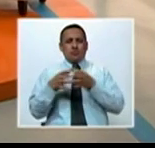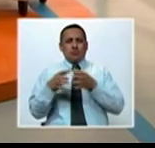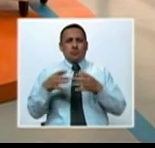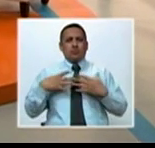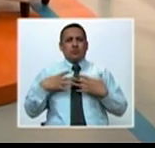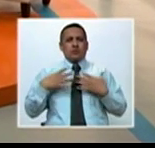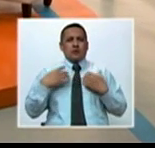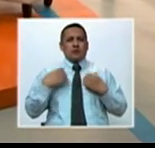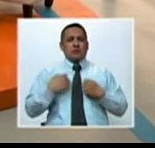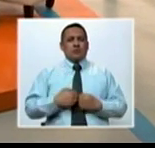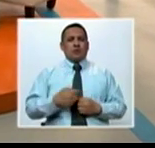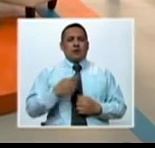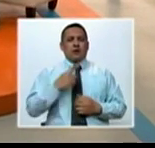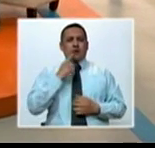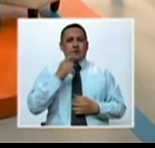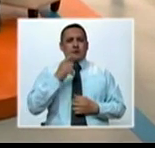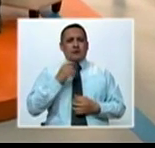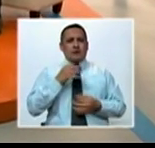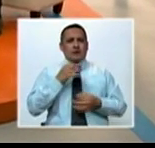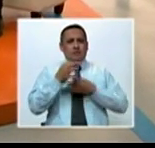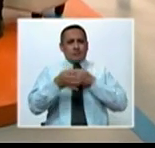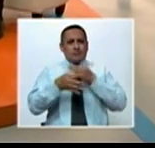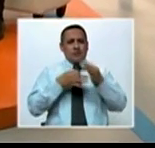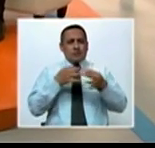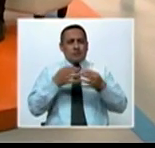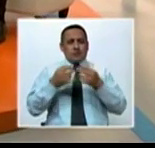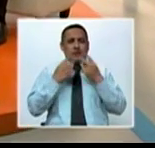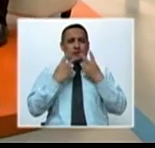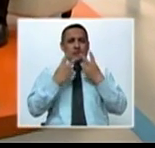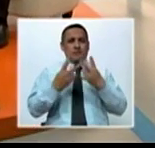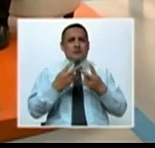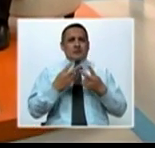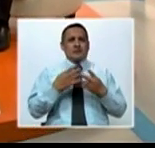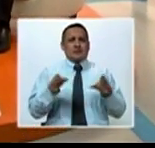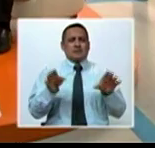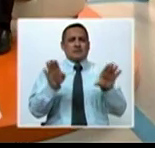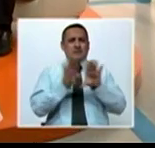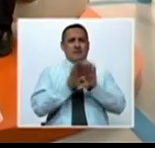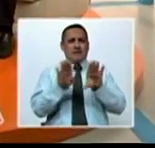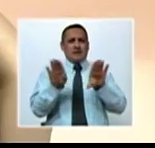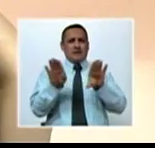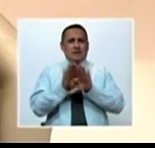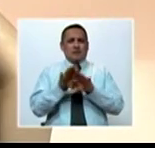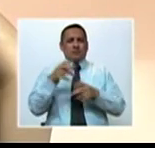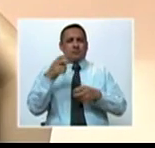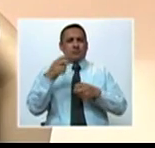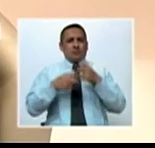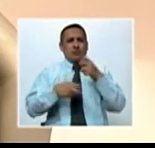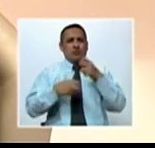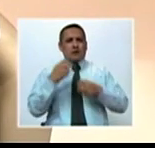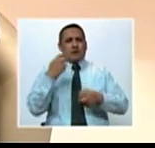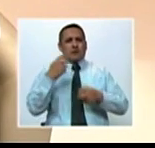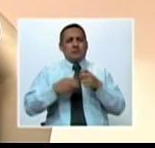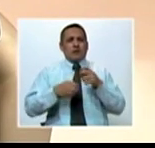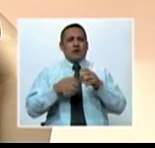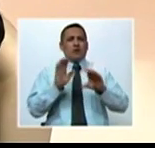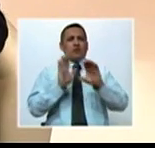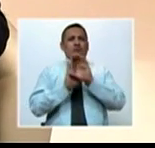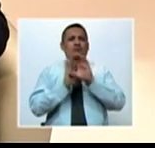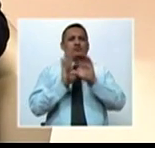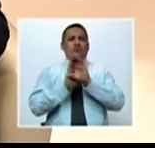colegiado, y ese otro colegiado advirtió que aquí se encerraba un problema de